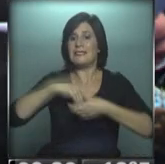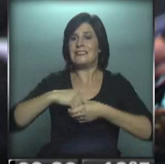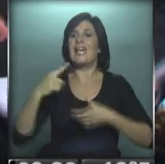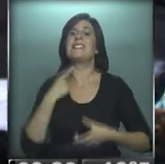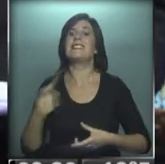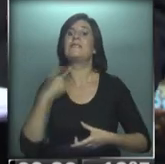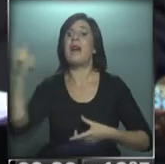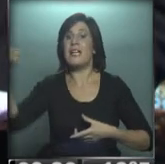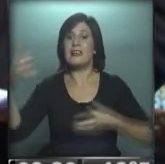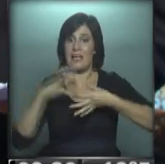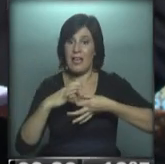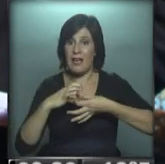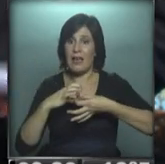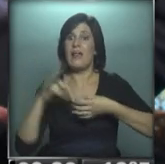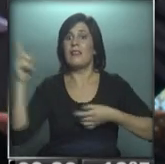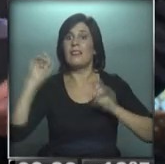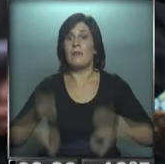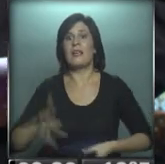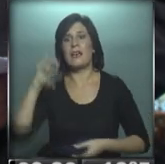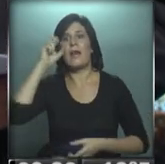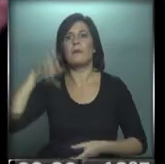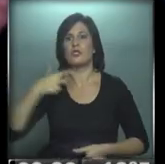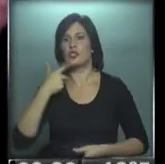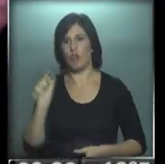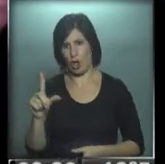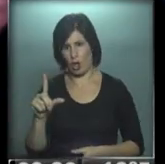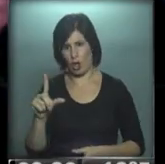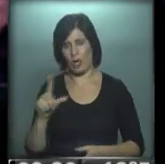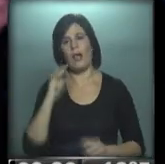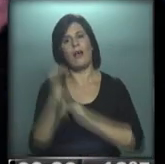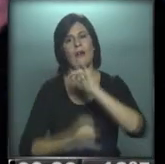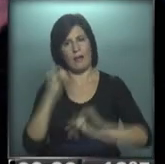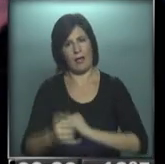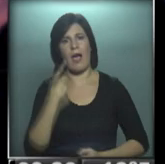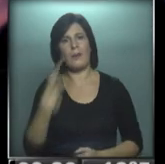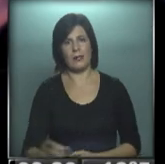para la incorporación de Repsol. Primer informe.